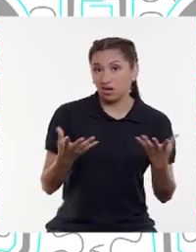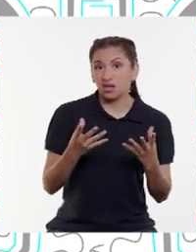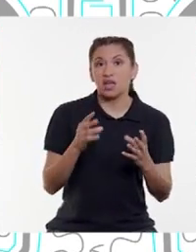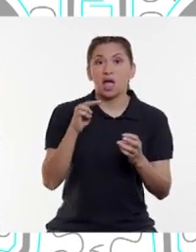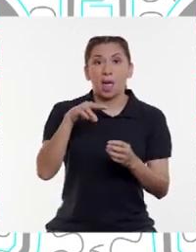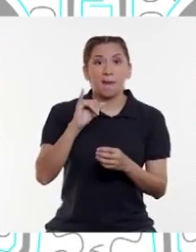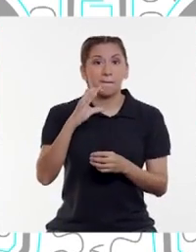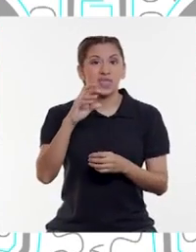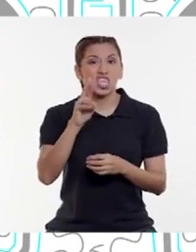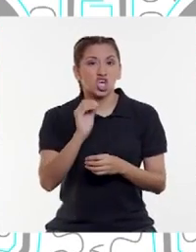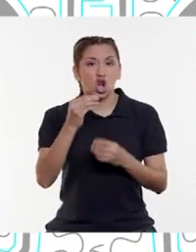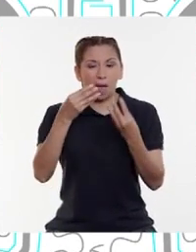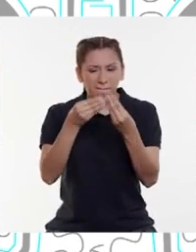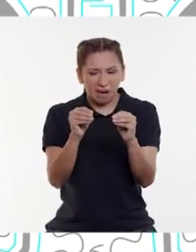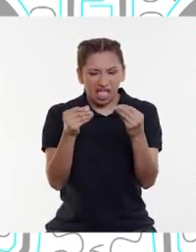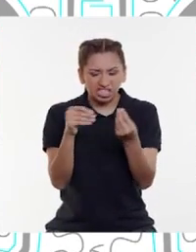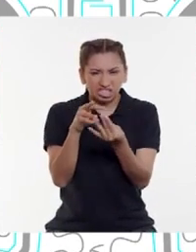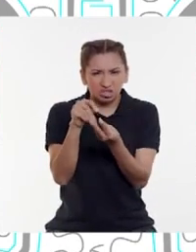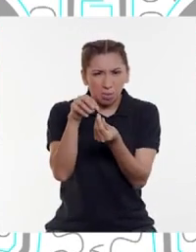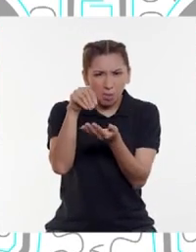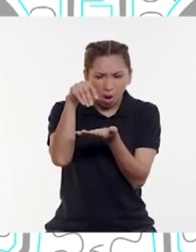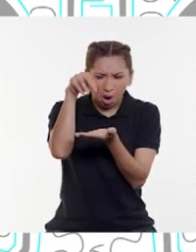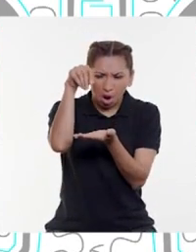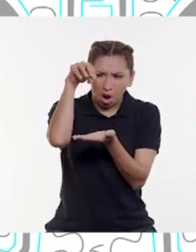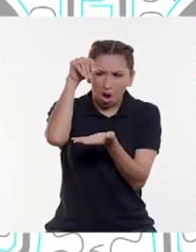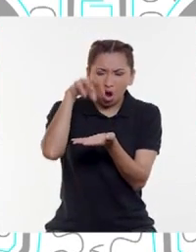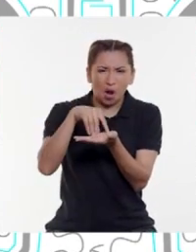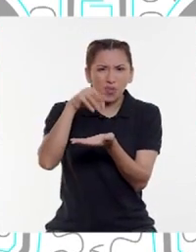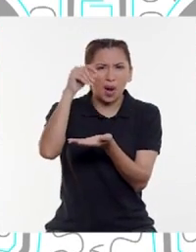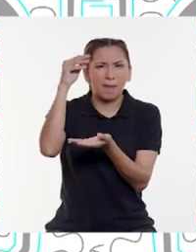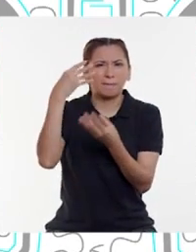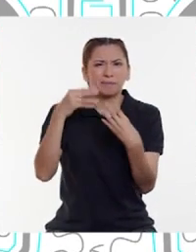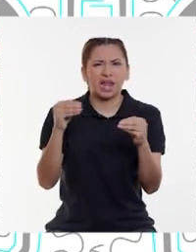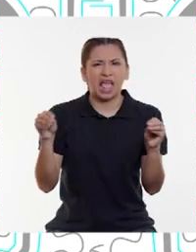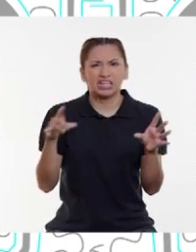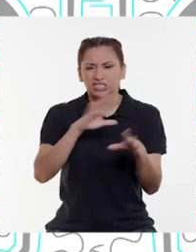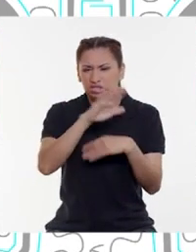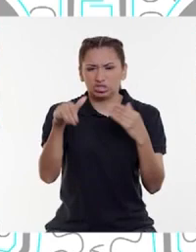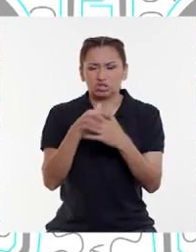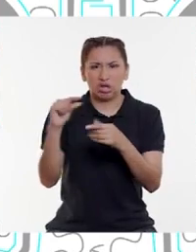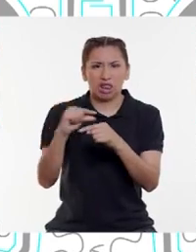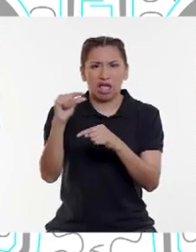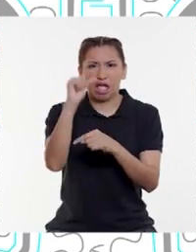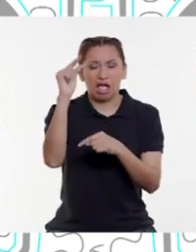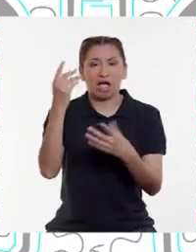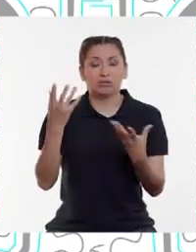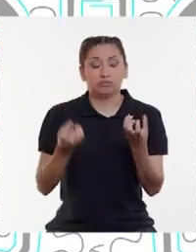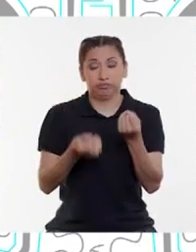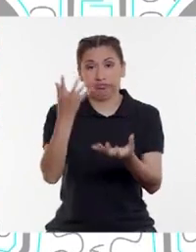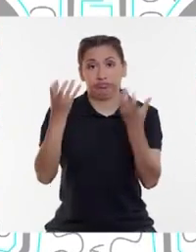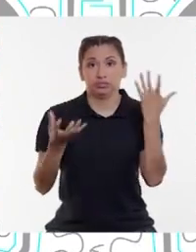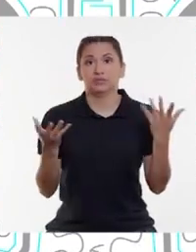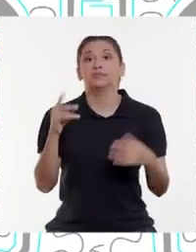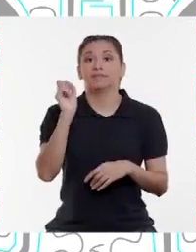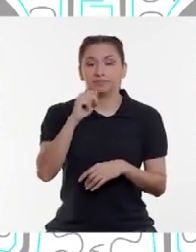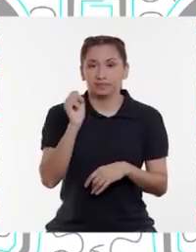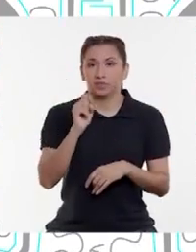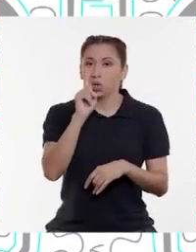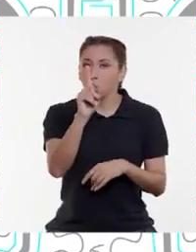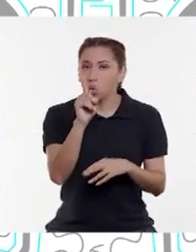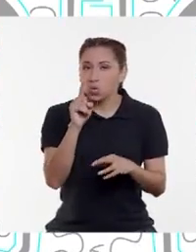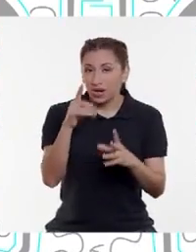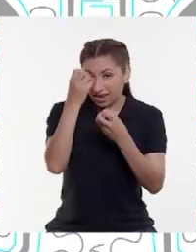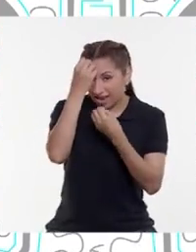sobre los microplásticos y todos los gases de efecto invernadero que desprenden. Exacto, había un